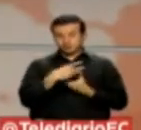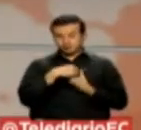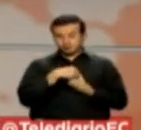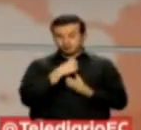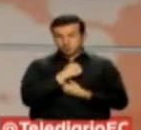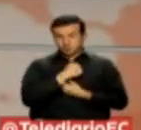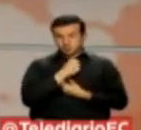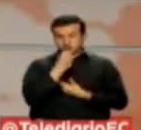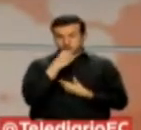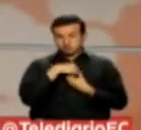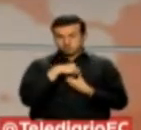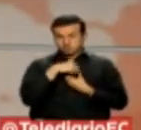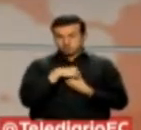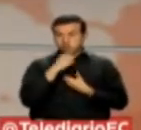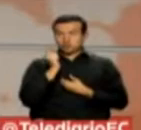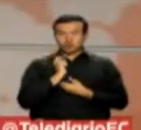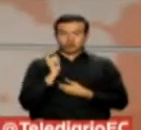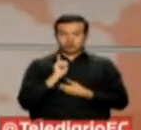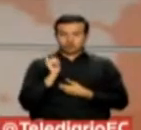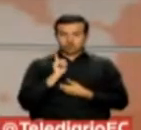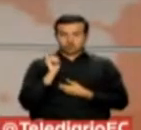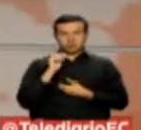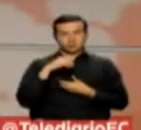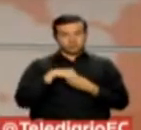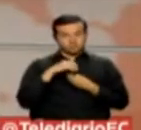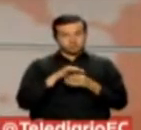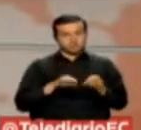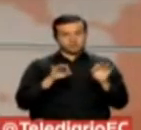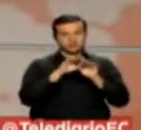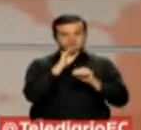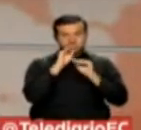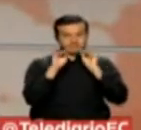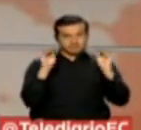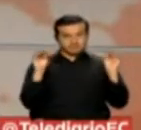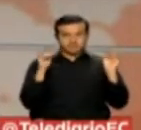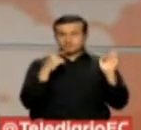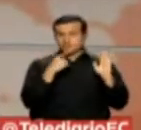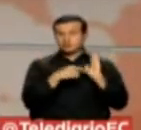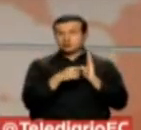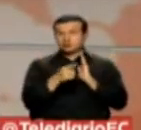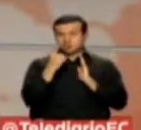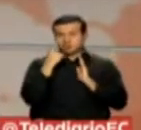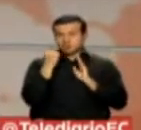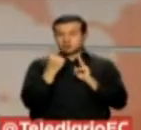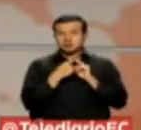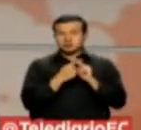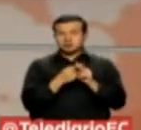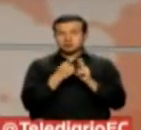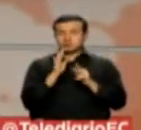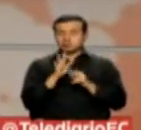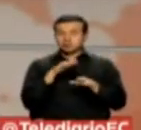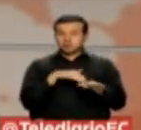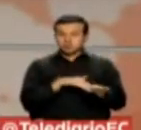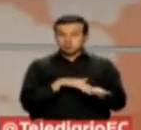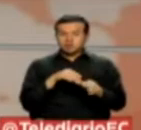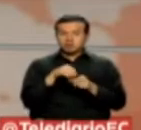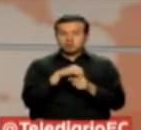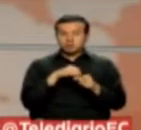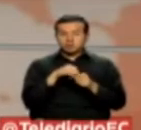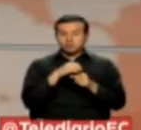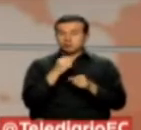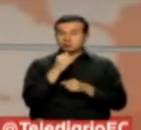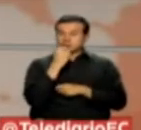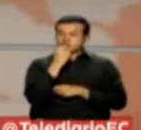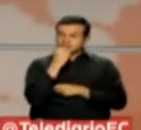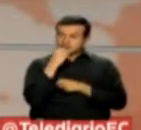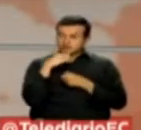disponible, más no sobre el sueldo, eso es importante decirlo. Y por ejemplo, para un quirografario, tener su garantía del fondo de reserva y el